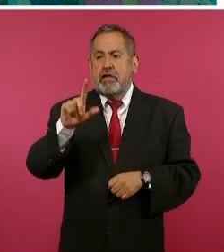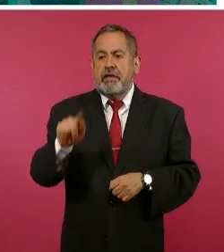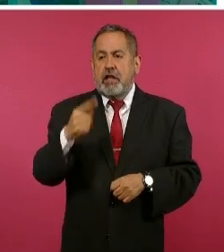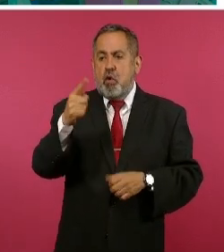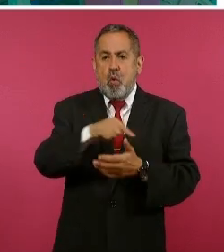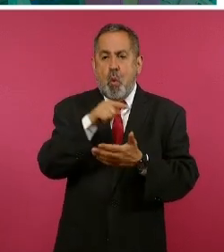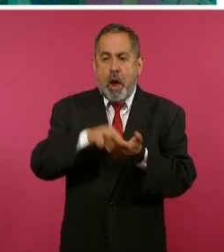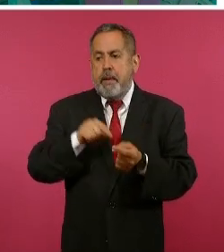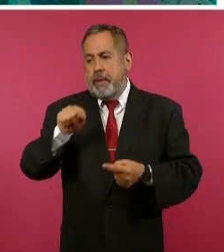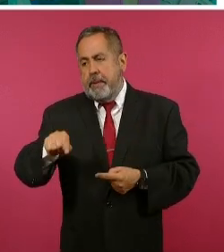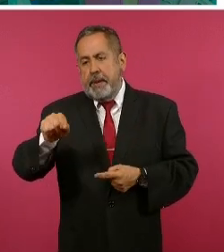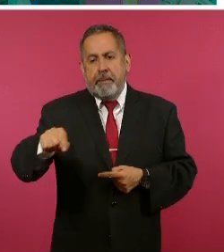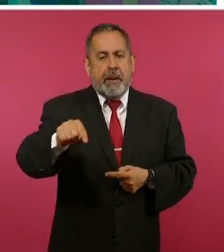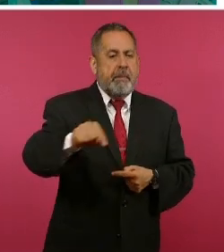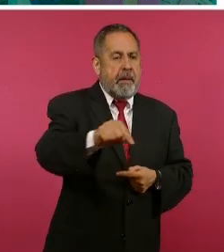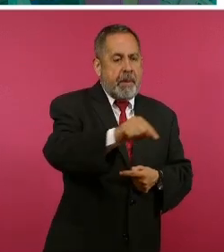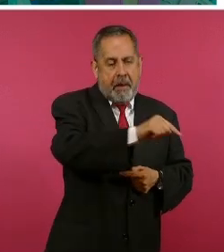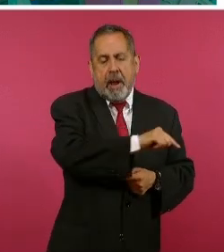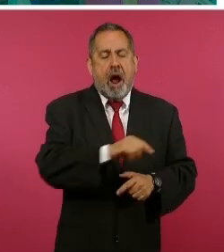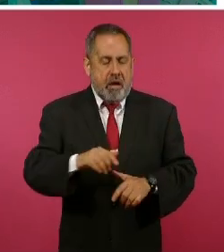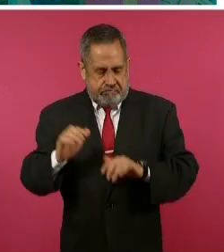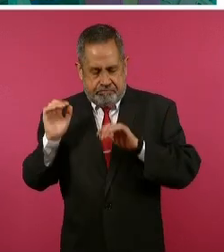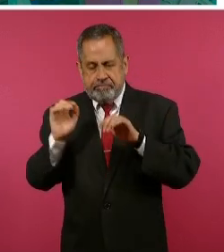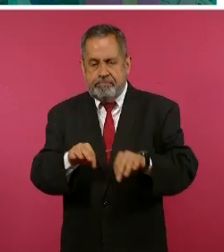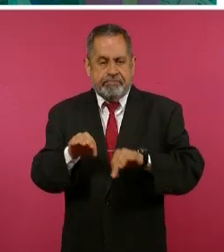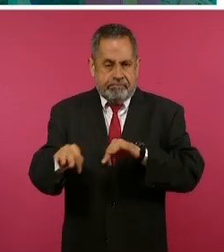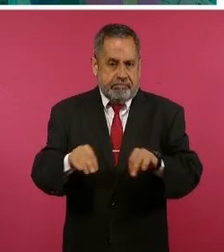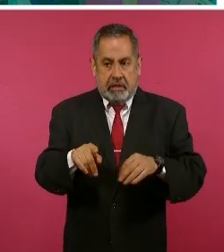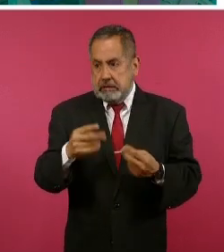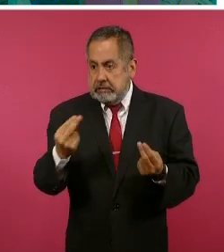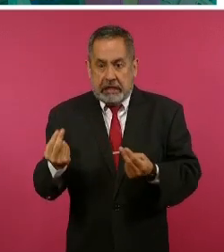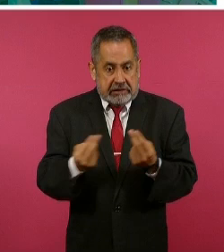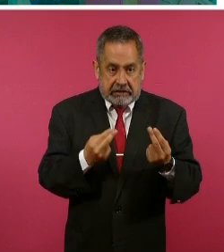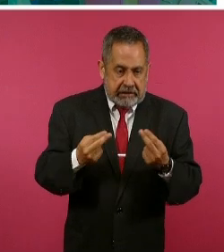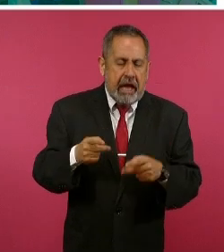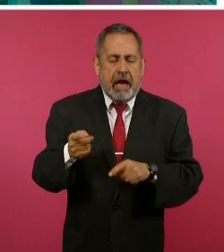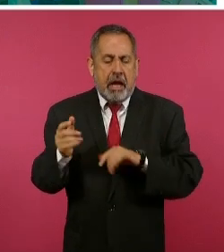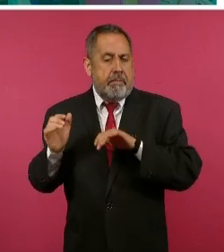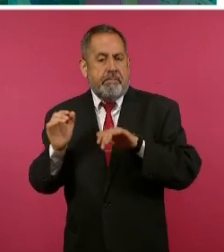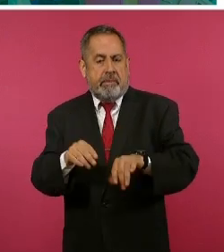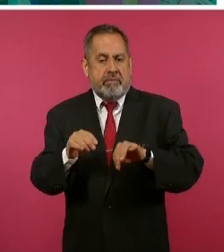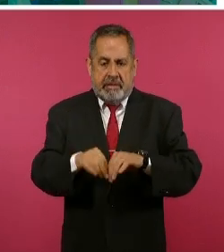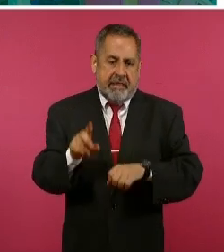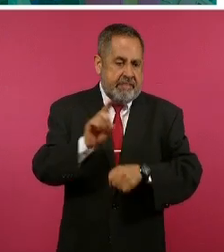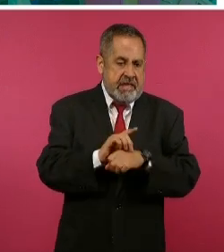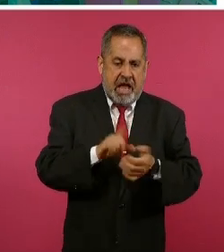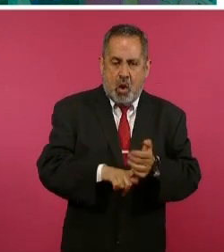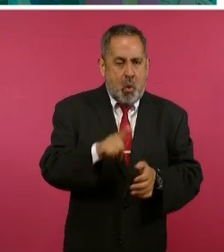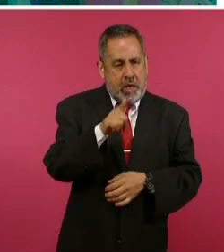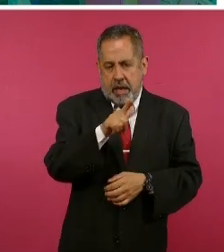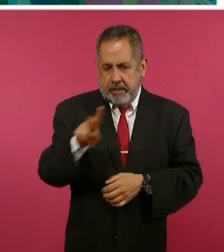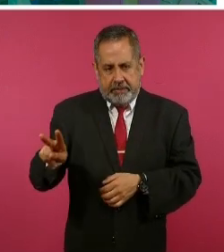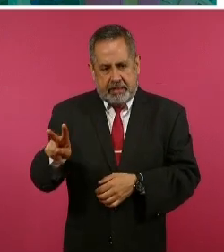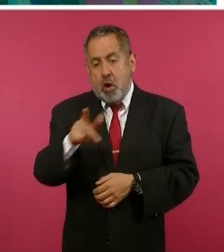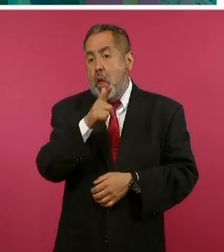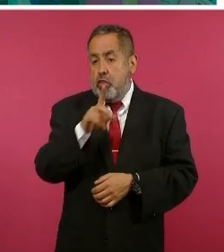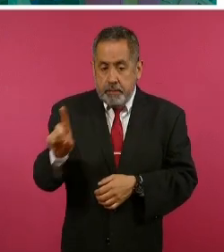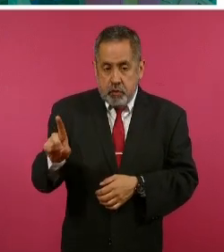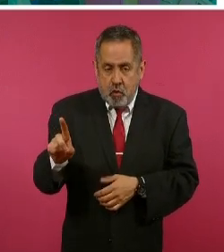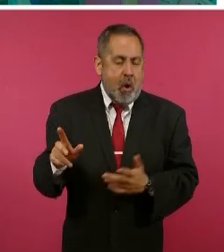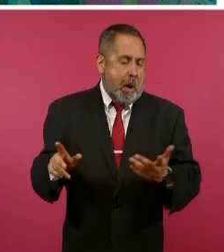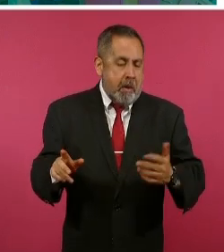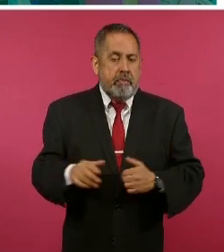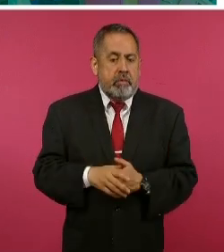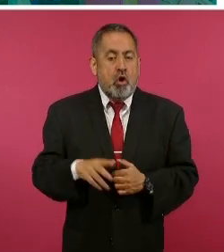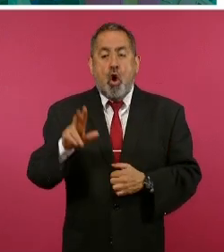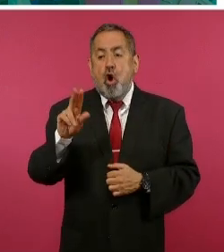571 centros de salud que requerían cobertura de todos los días de la semana, además de 80 médicos